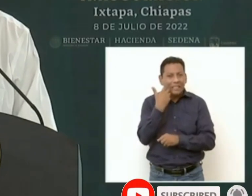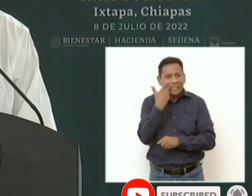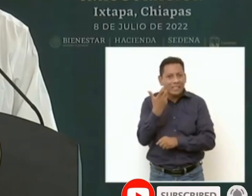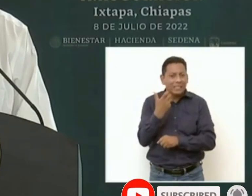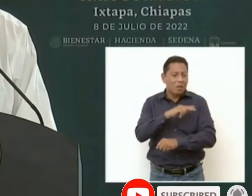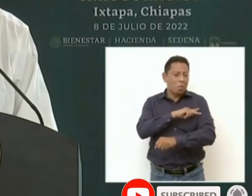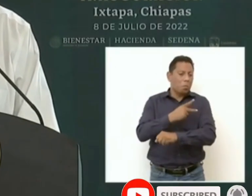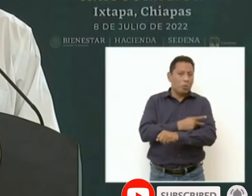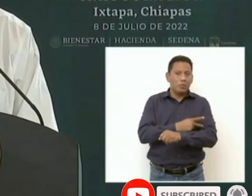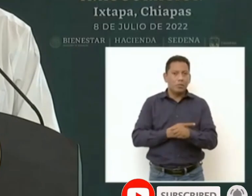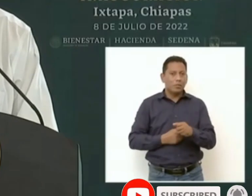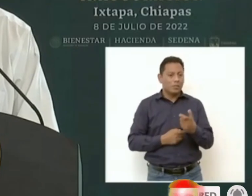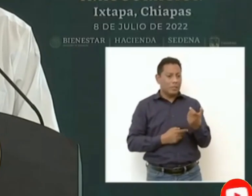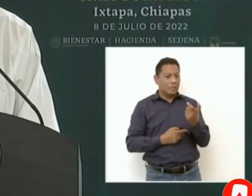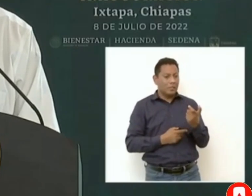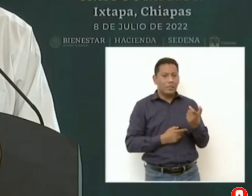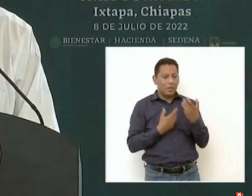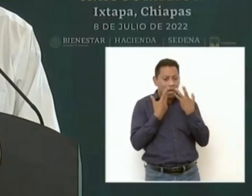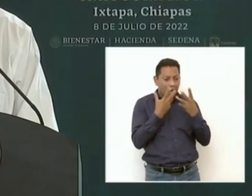ni al poder ni al dinero.